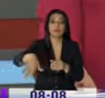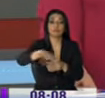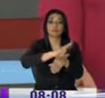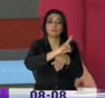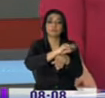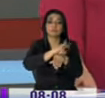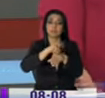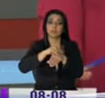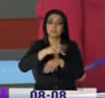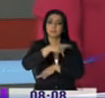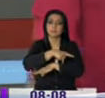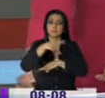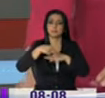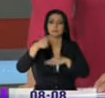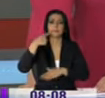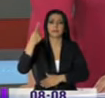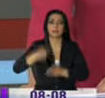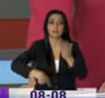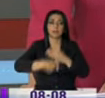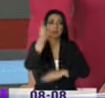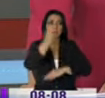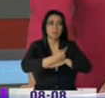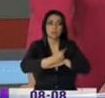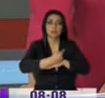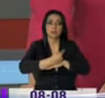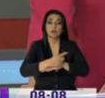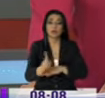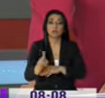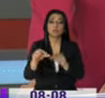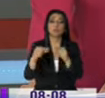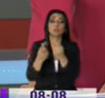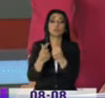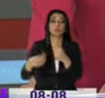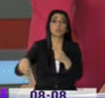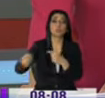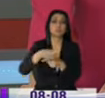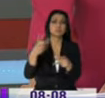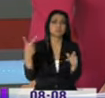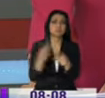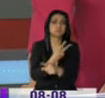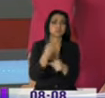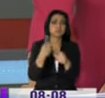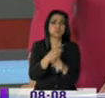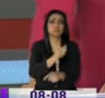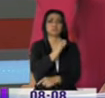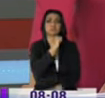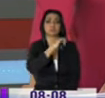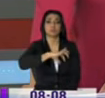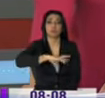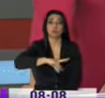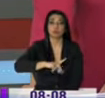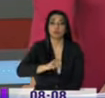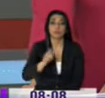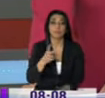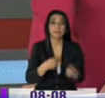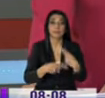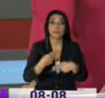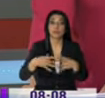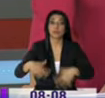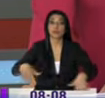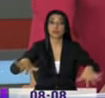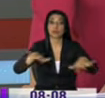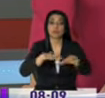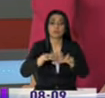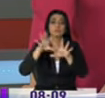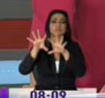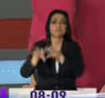de Pichincha, esto para exigir se detenga a una presunta banda delictiva que asalta y amedrenta a los vendedores de esta zona de la